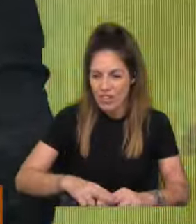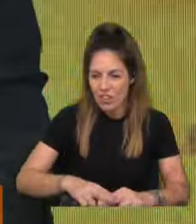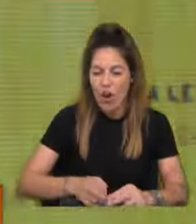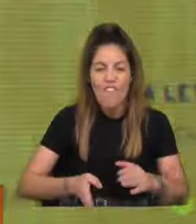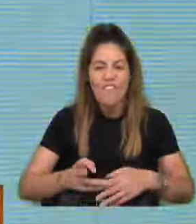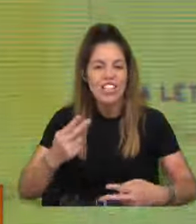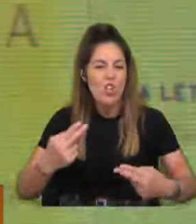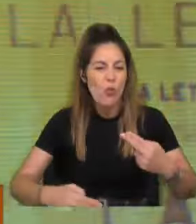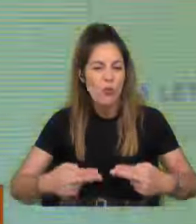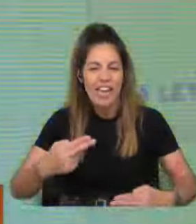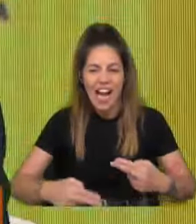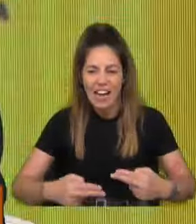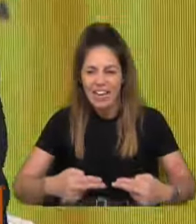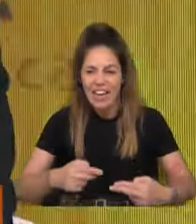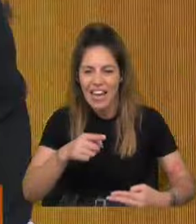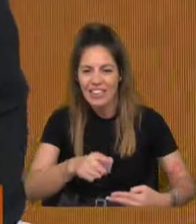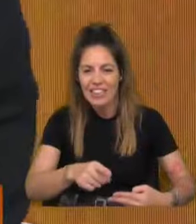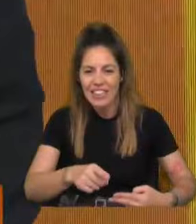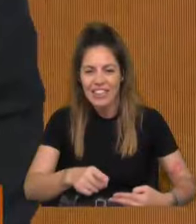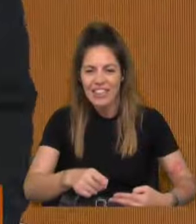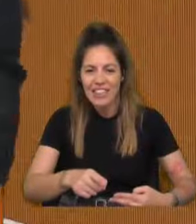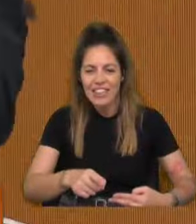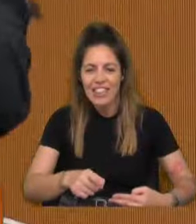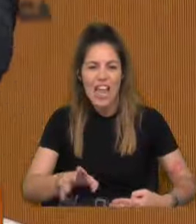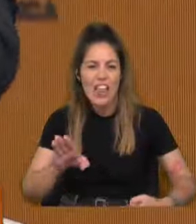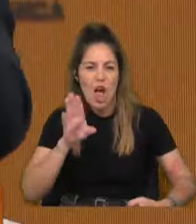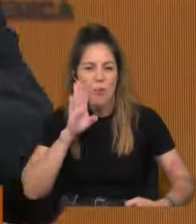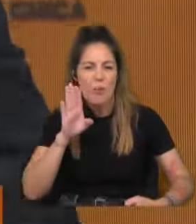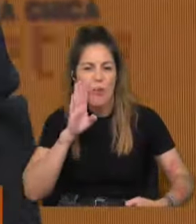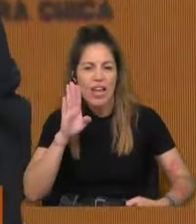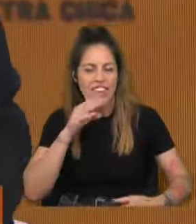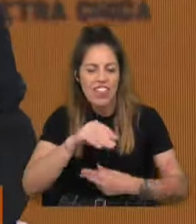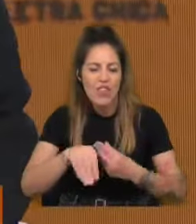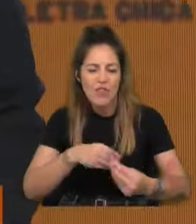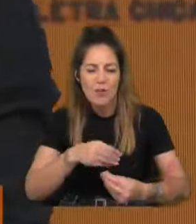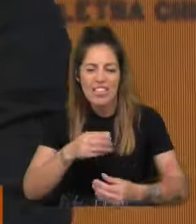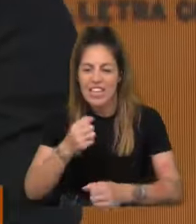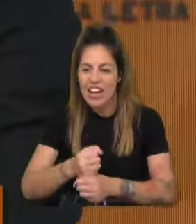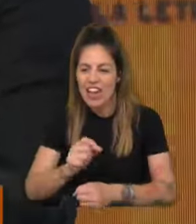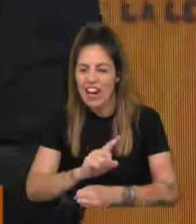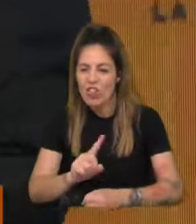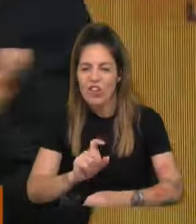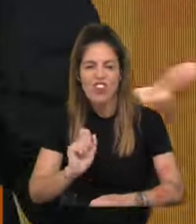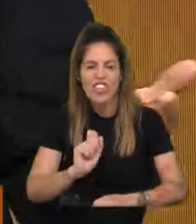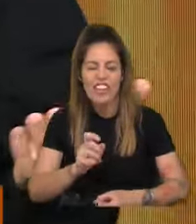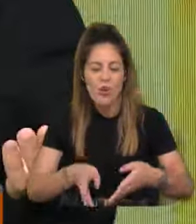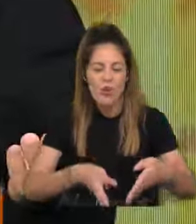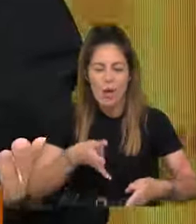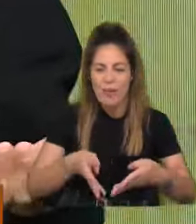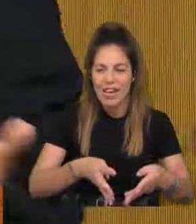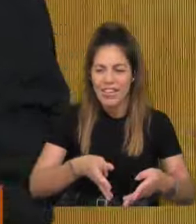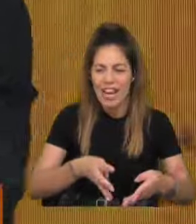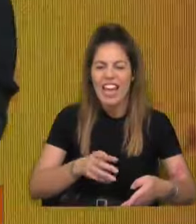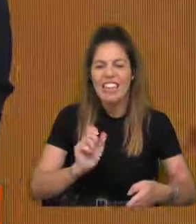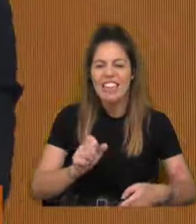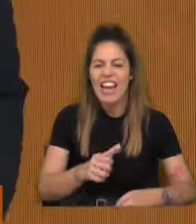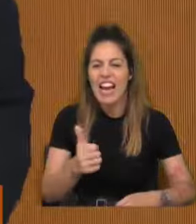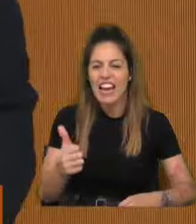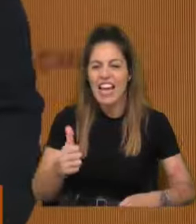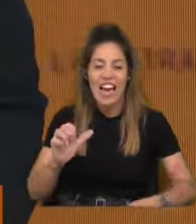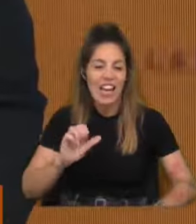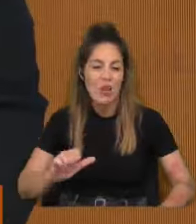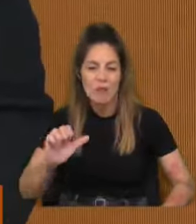familia la madre de familia está ahí cobrando el ticket no esa madre de familia no está más í hay una máquina Quién gana el empresario Comenta su ganancia no tiene que